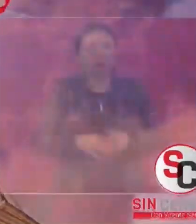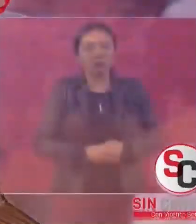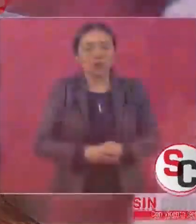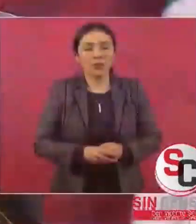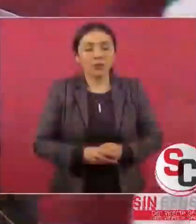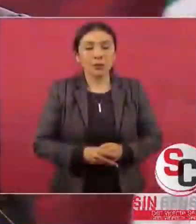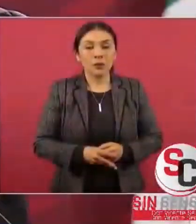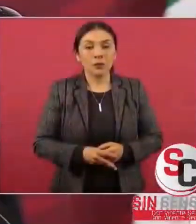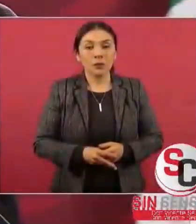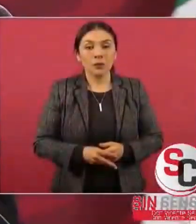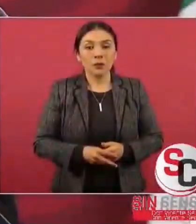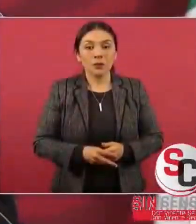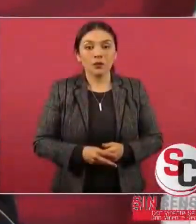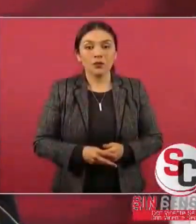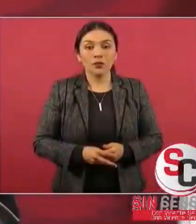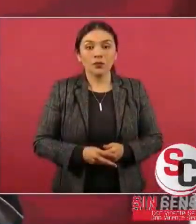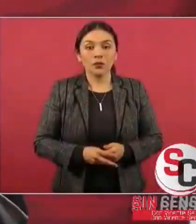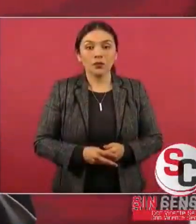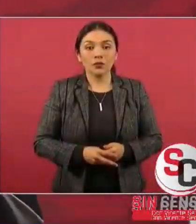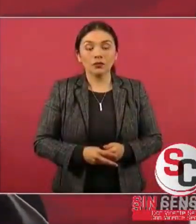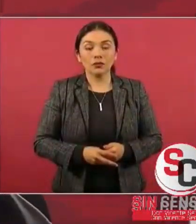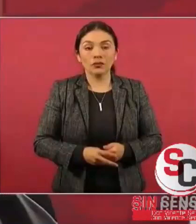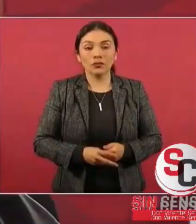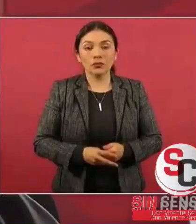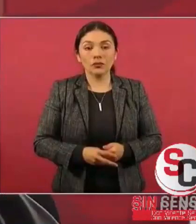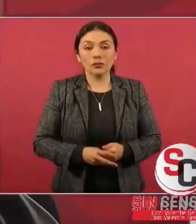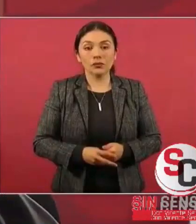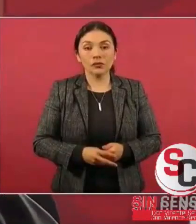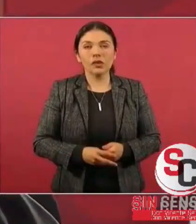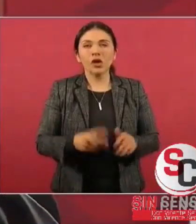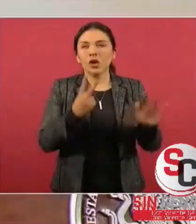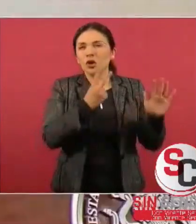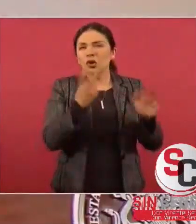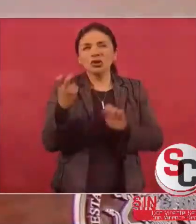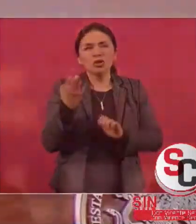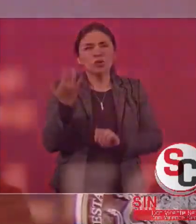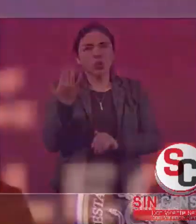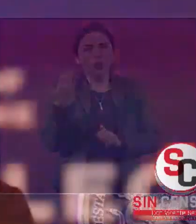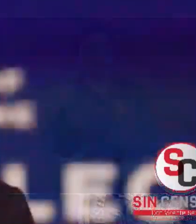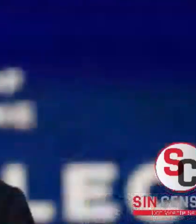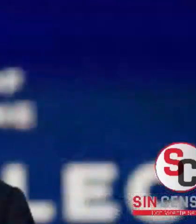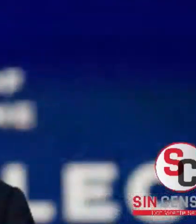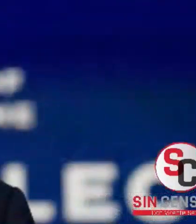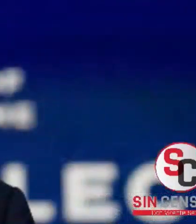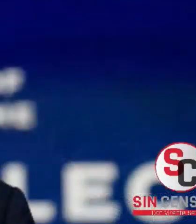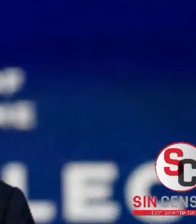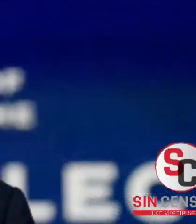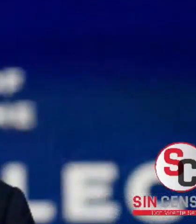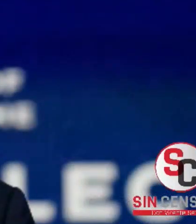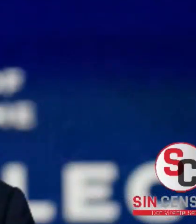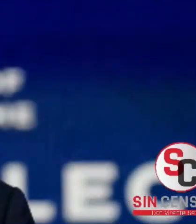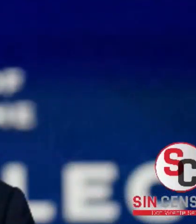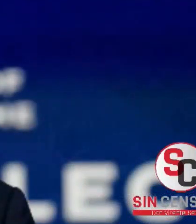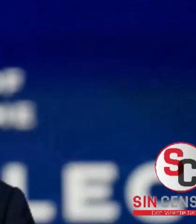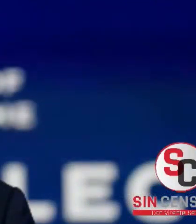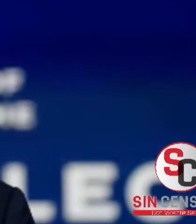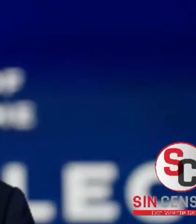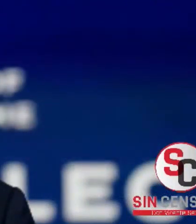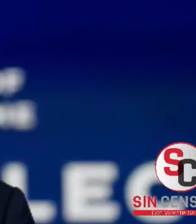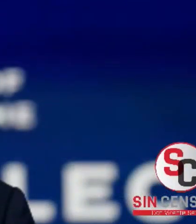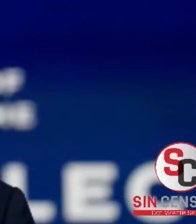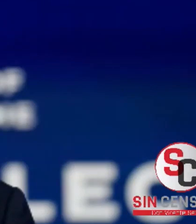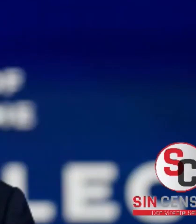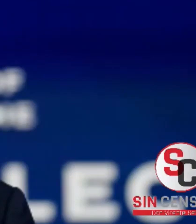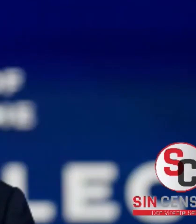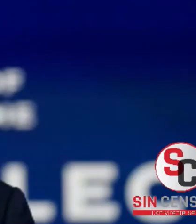dirigiéndose con el presidente y no respecto a esta propuesta que está haciendo el gobernador